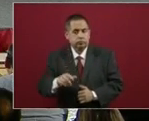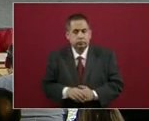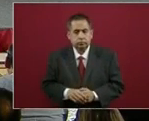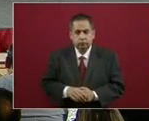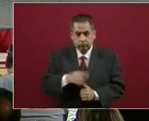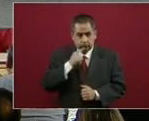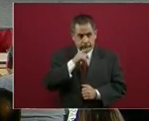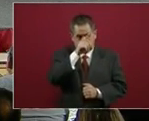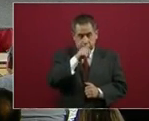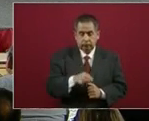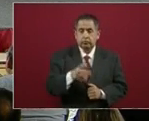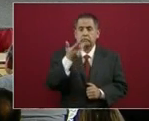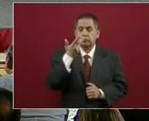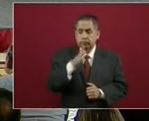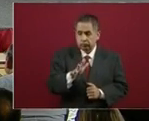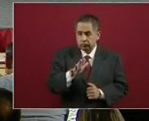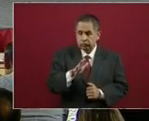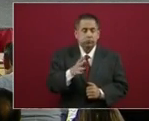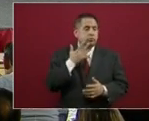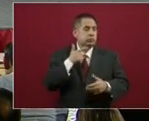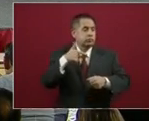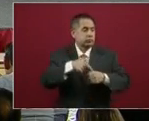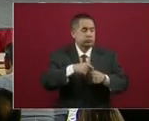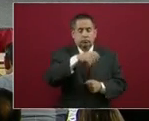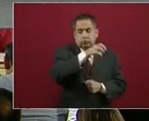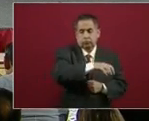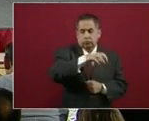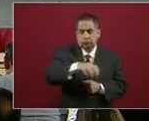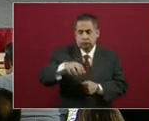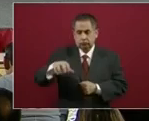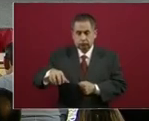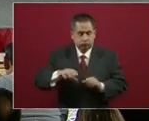10 estaciones de servicio de los tres